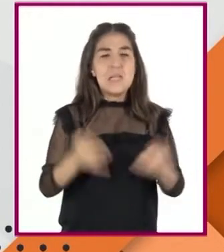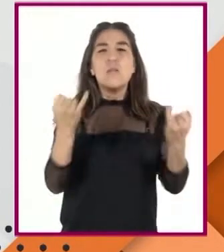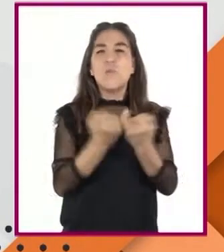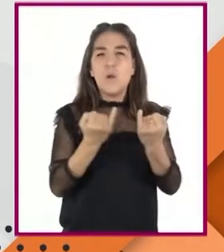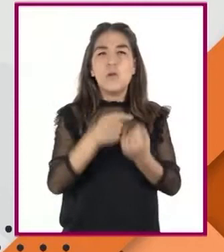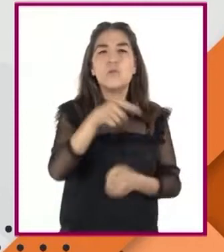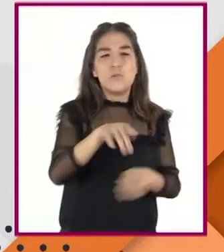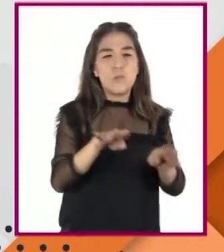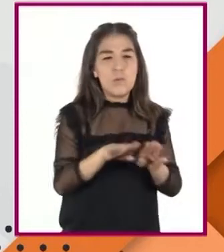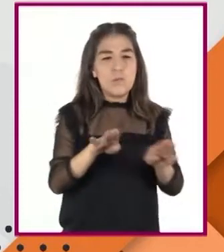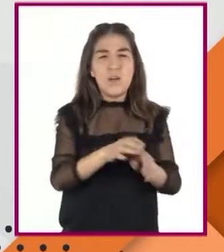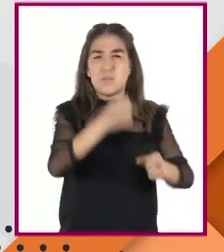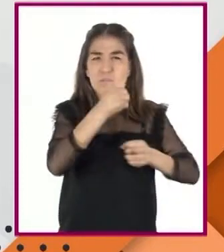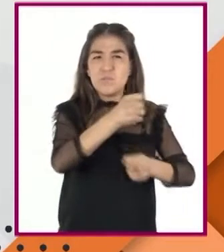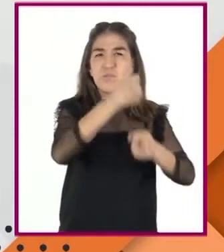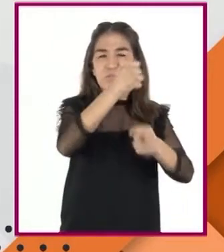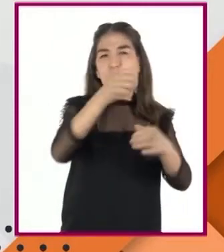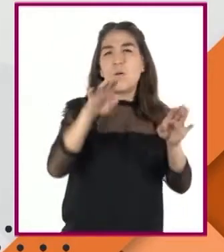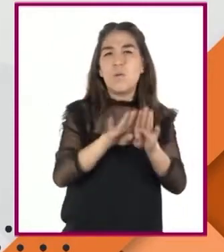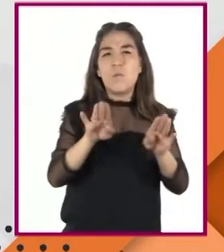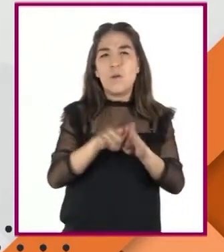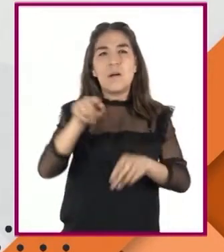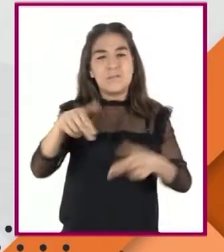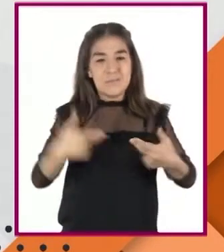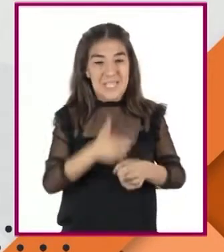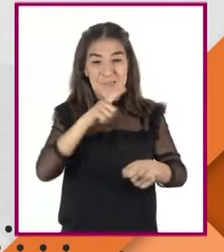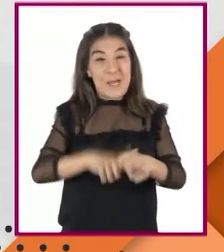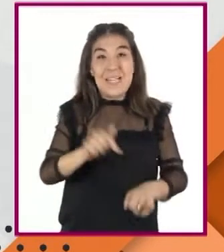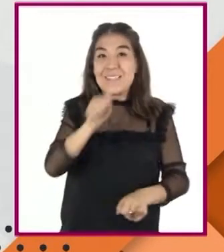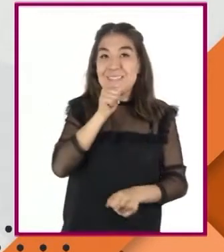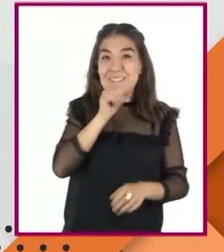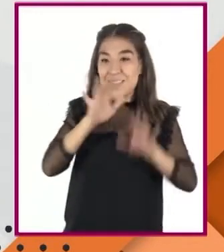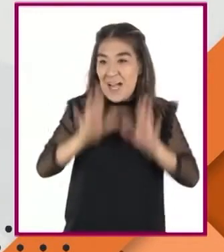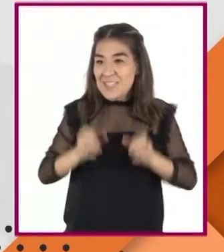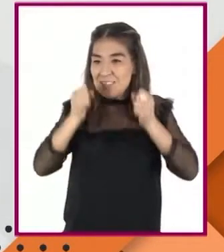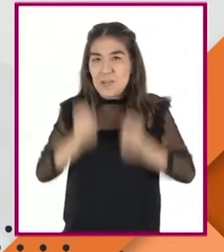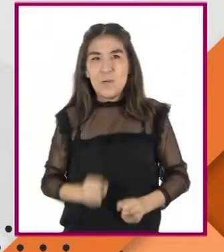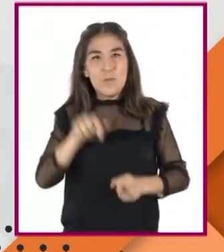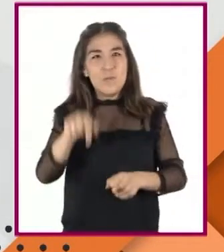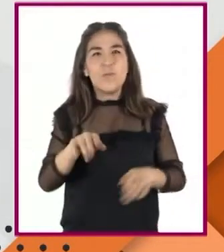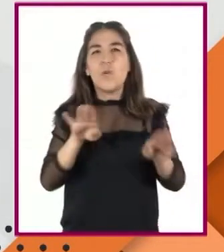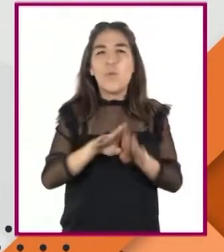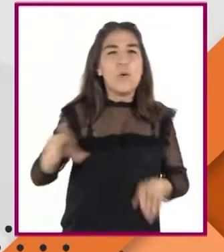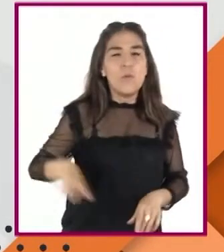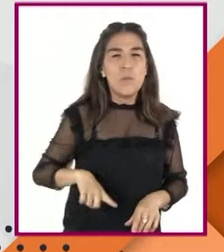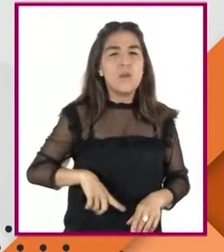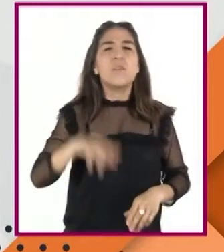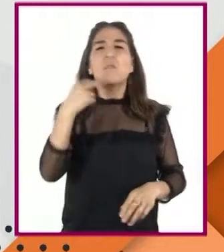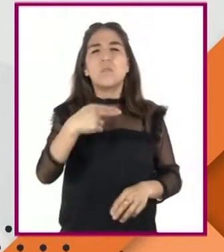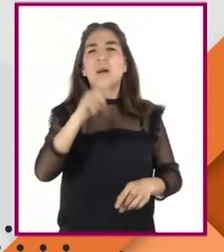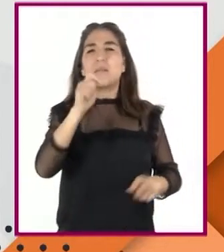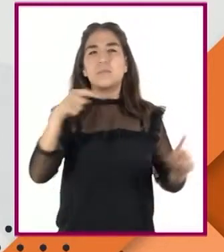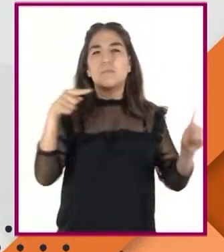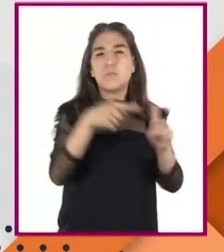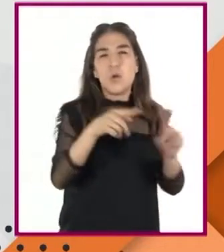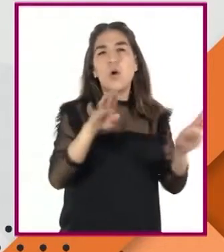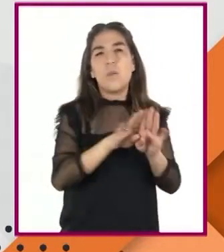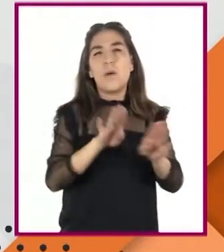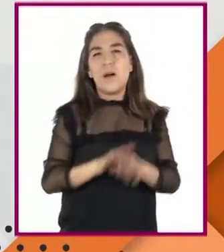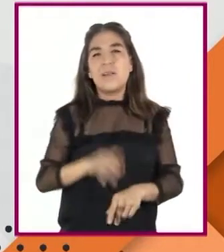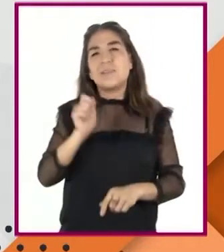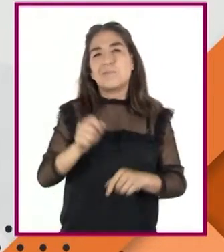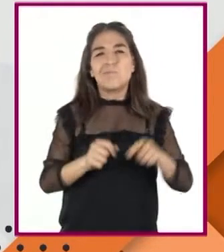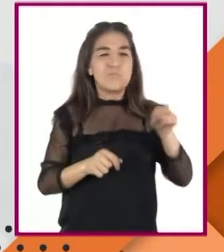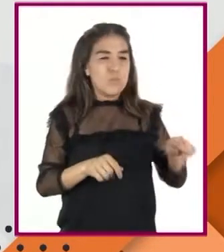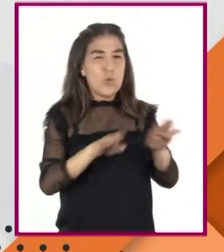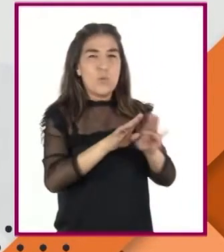movimientos nacionales que no tenían todavía su propio Estado, había unos que se identificaban con la derecha o con la